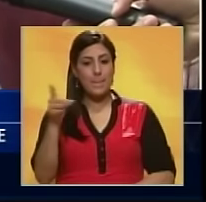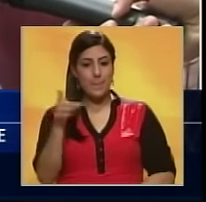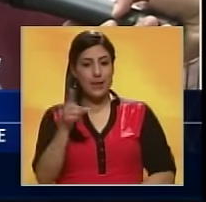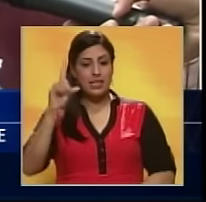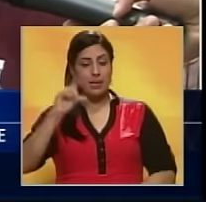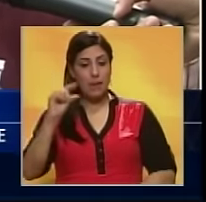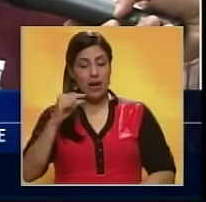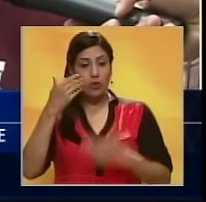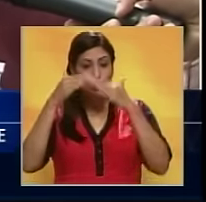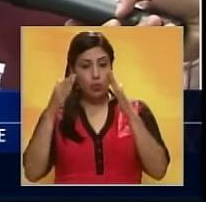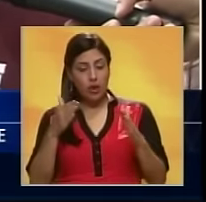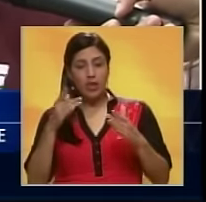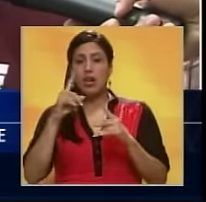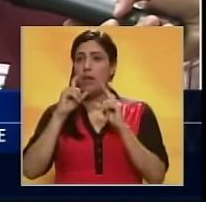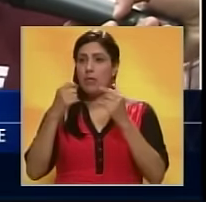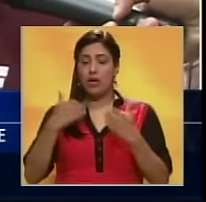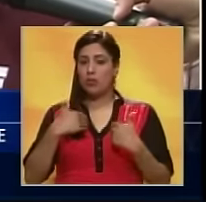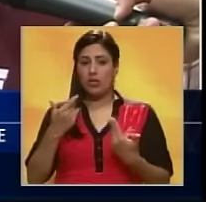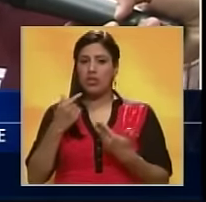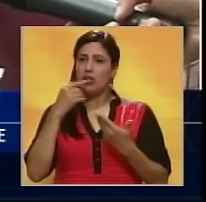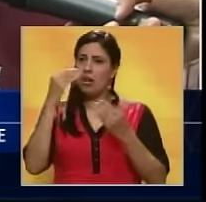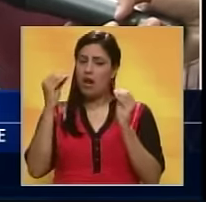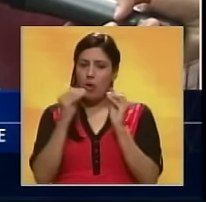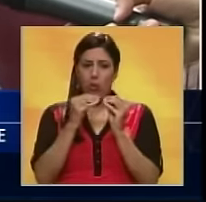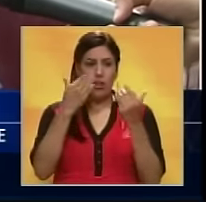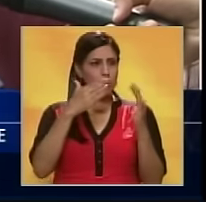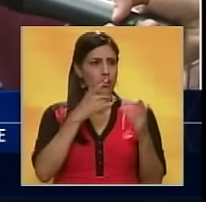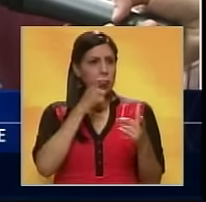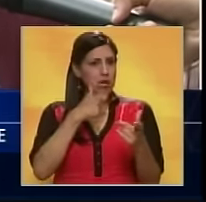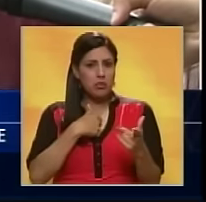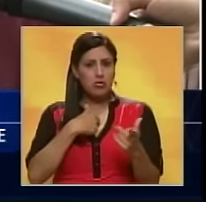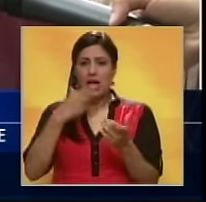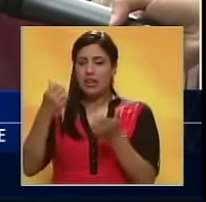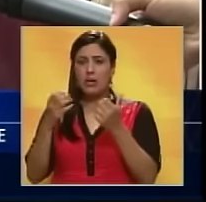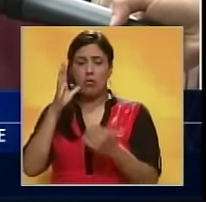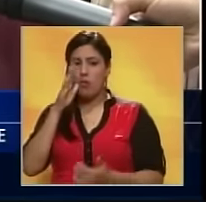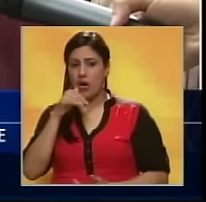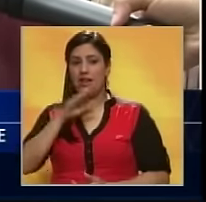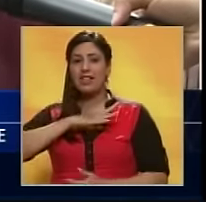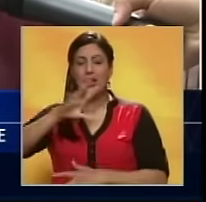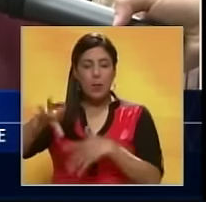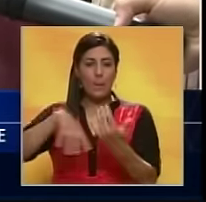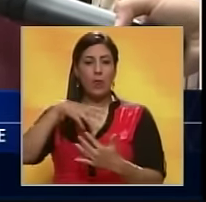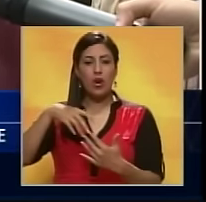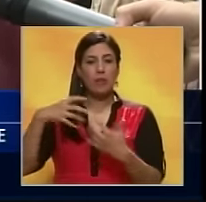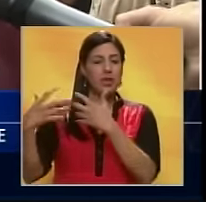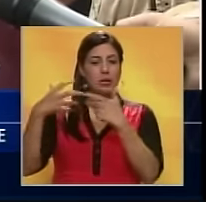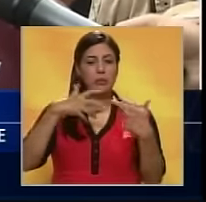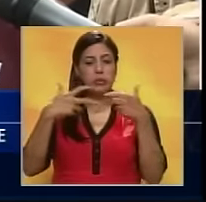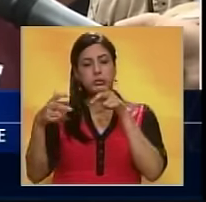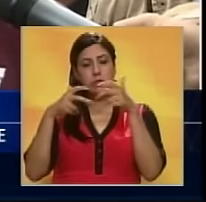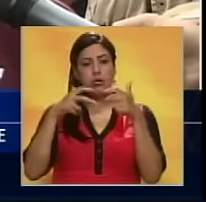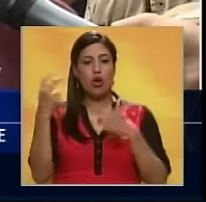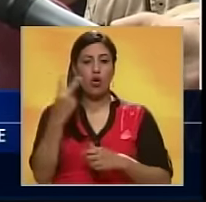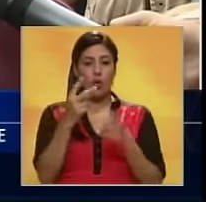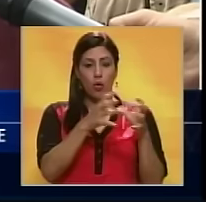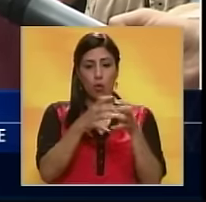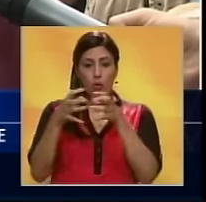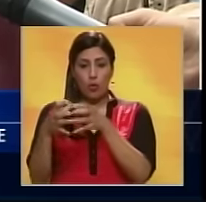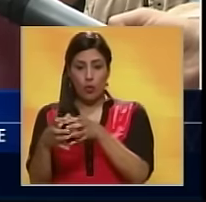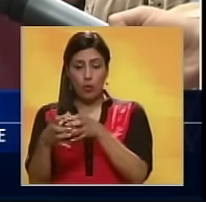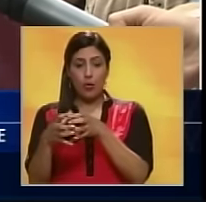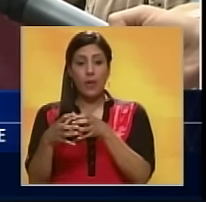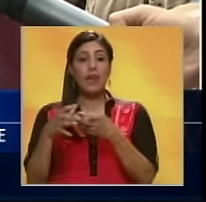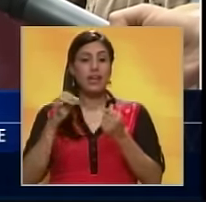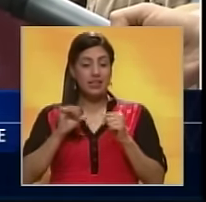estudiantil inconsultamente, que no se habló ni con los estudiantes ni con los transportistas y ha ocasionado una crisis de enfrentamiento en los dos sectores